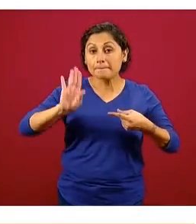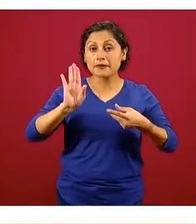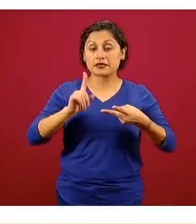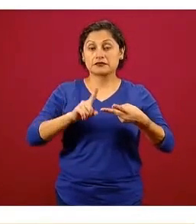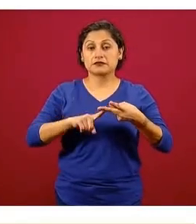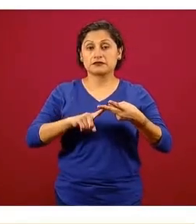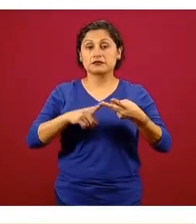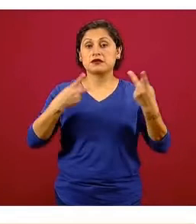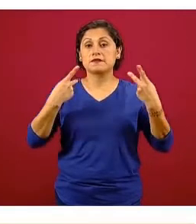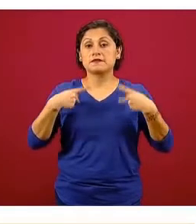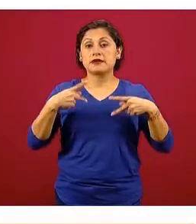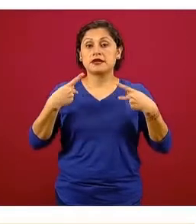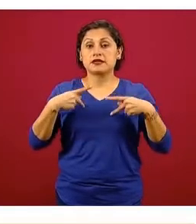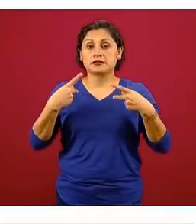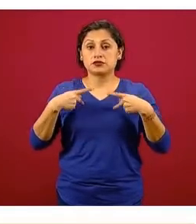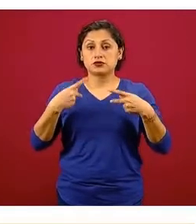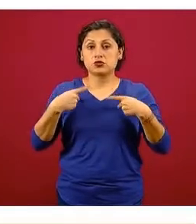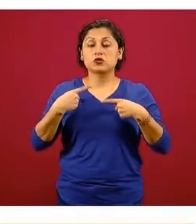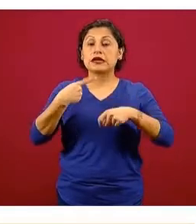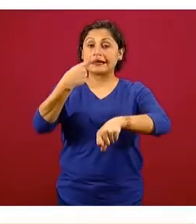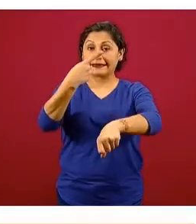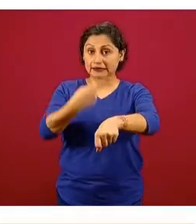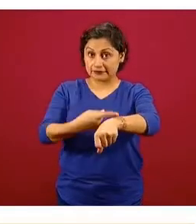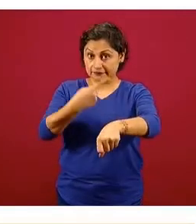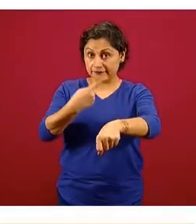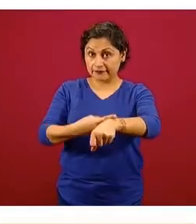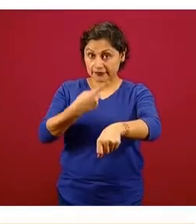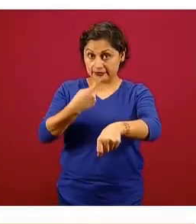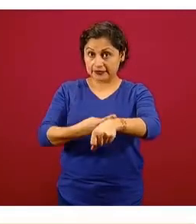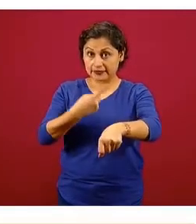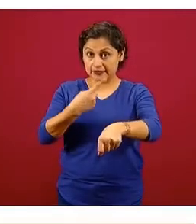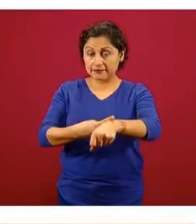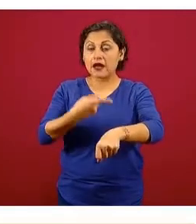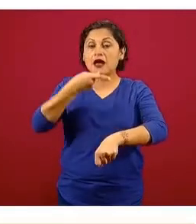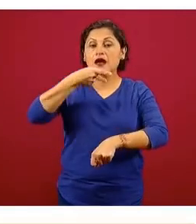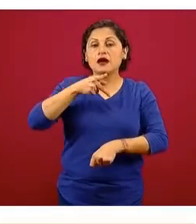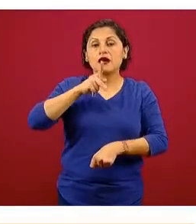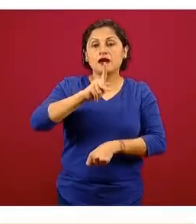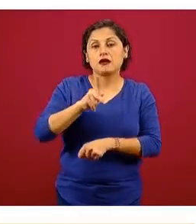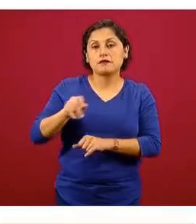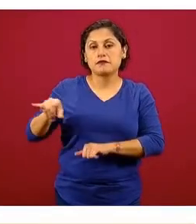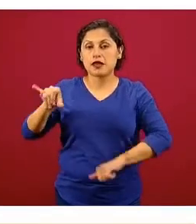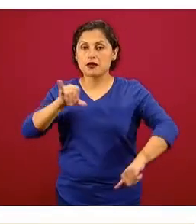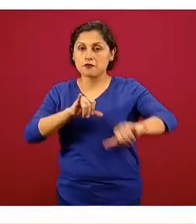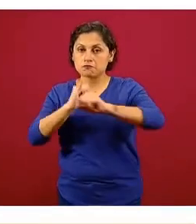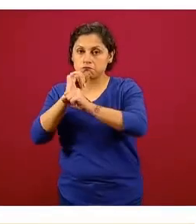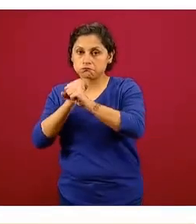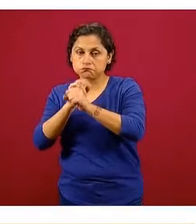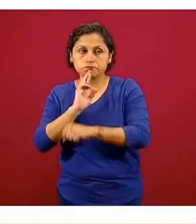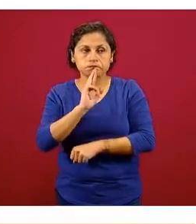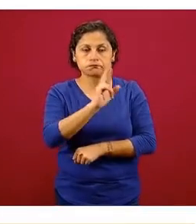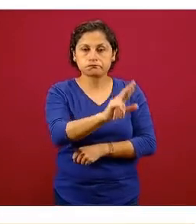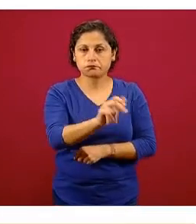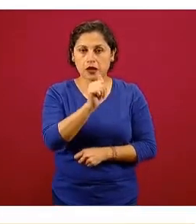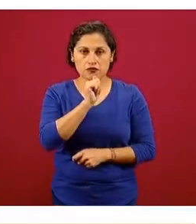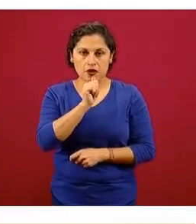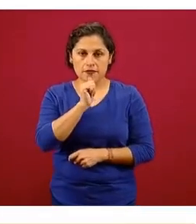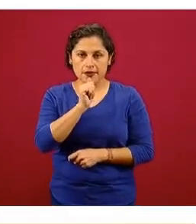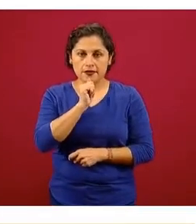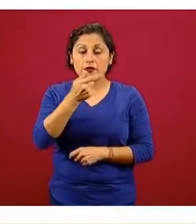de personas que tienen la enfermedad COVID, que aún no sale el resultado del laboratorio, pero que